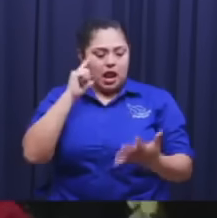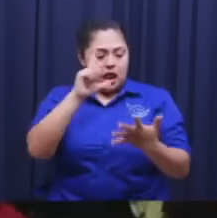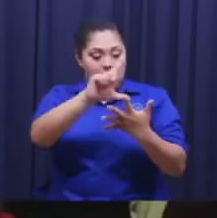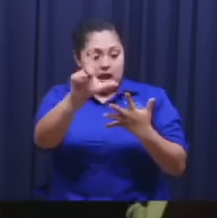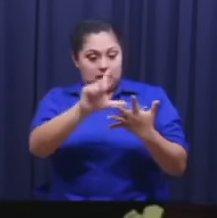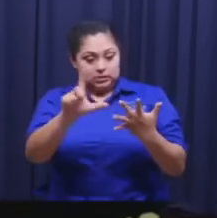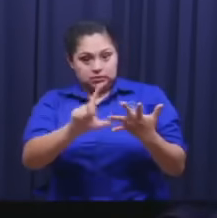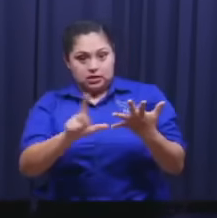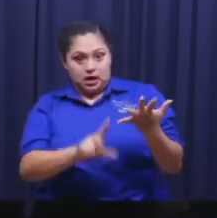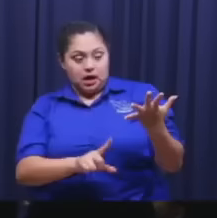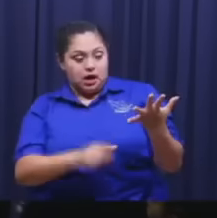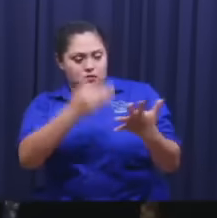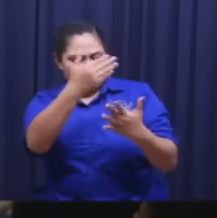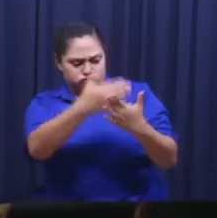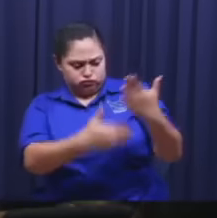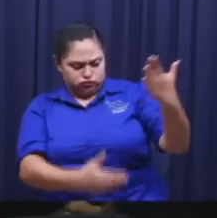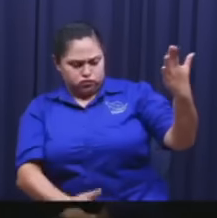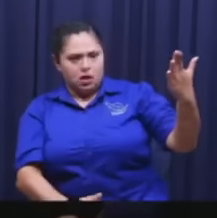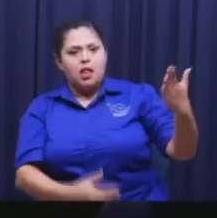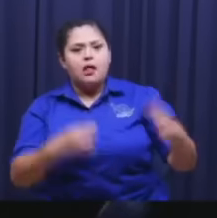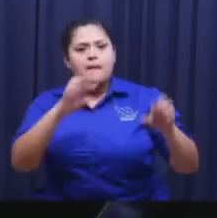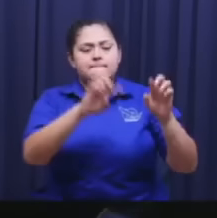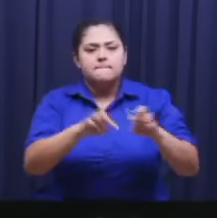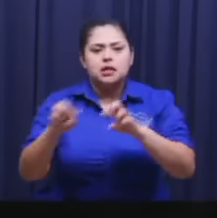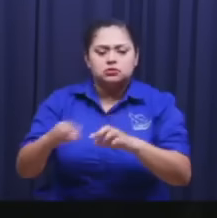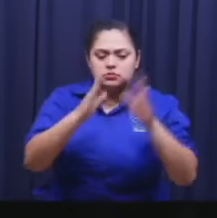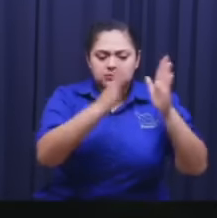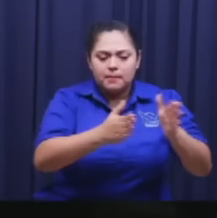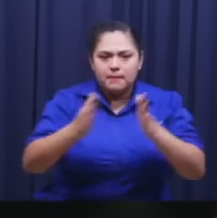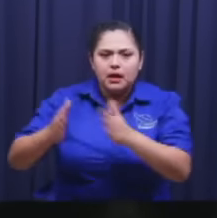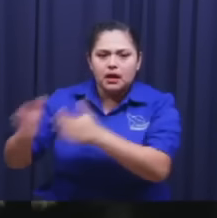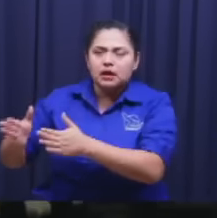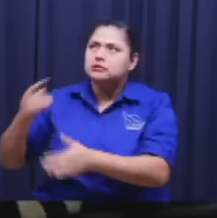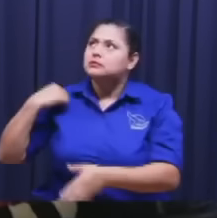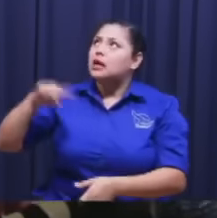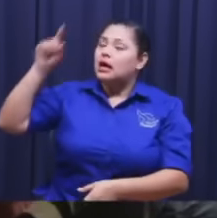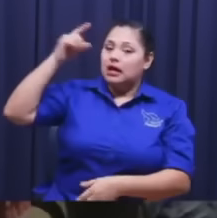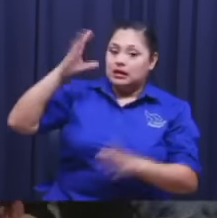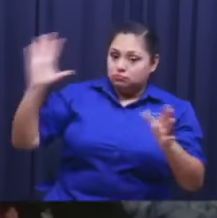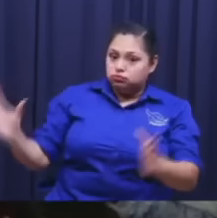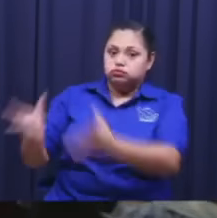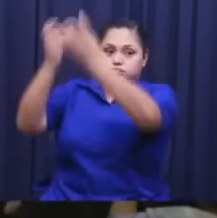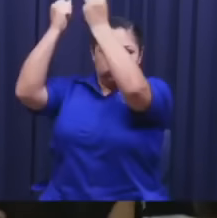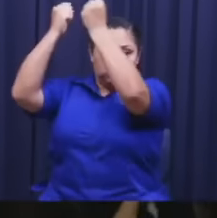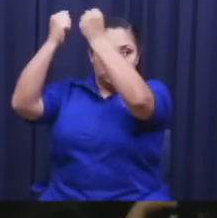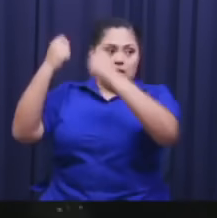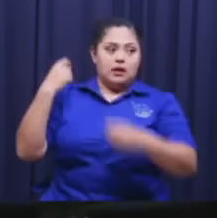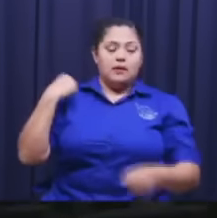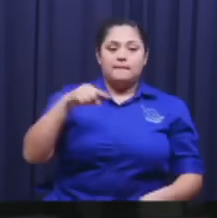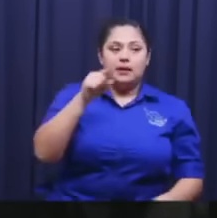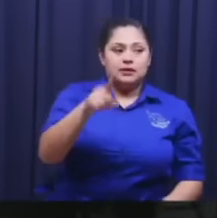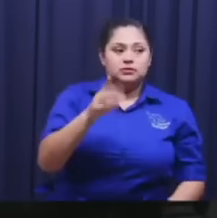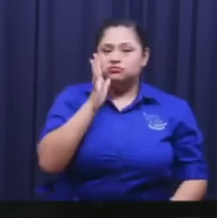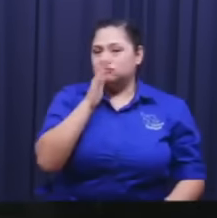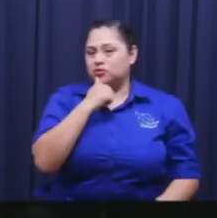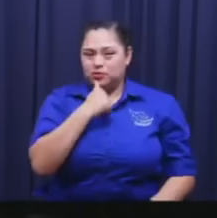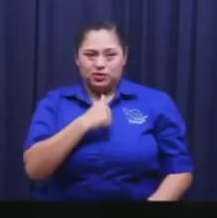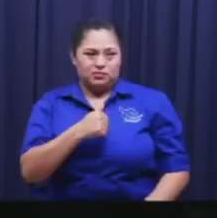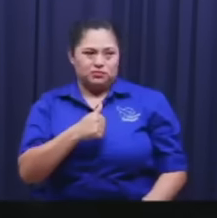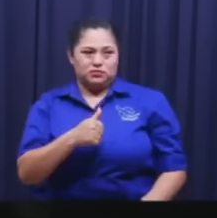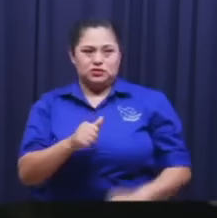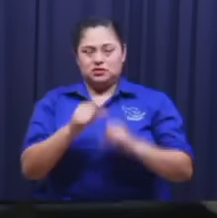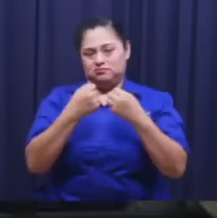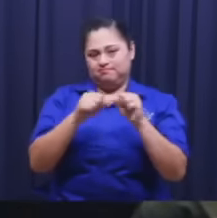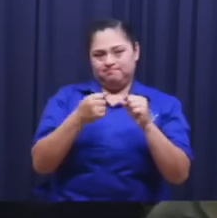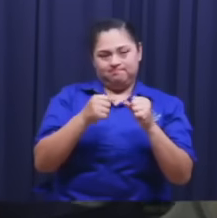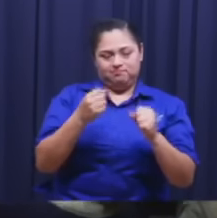esa de gente que está siendo preparada para ello. Y para eso no podemos por nosotros mismos